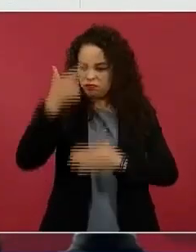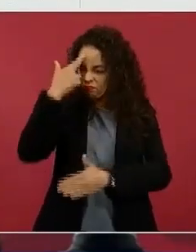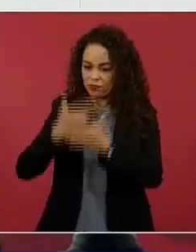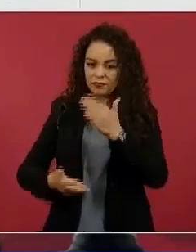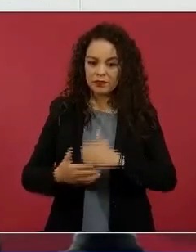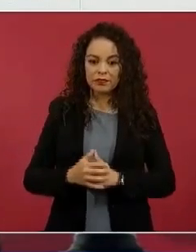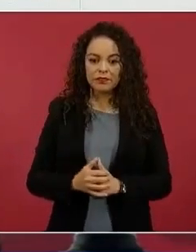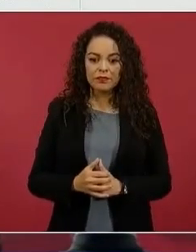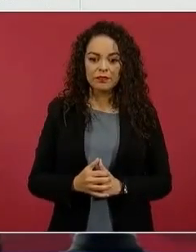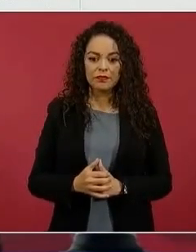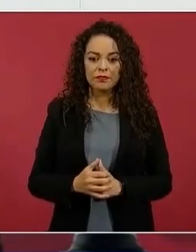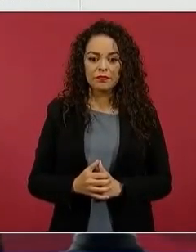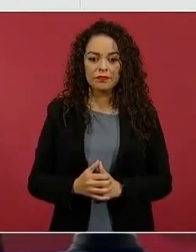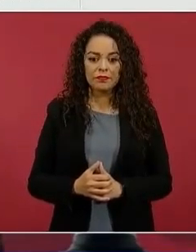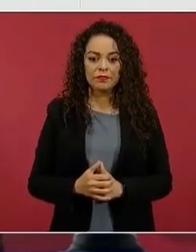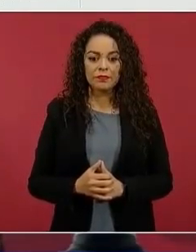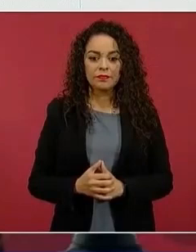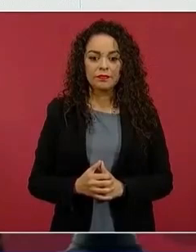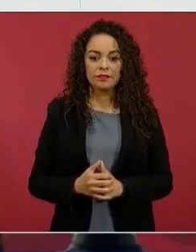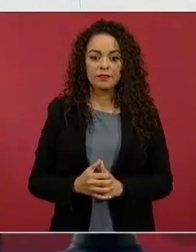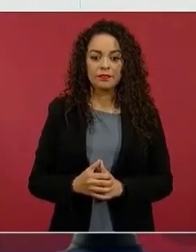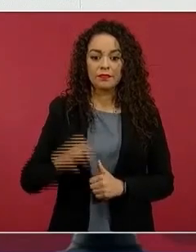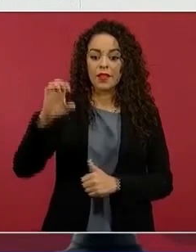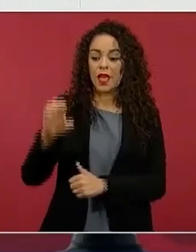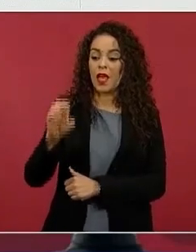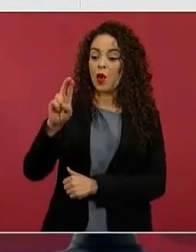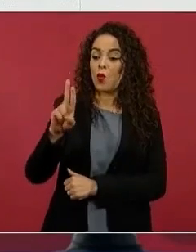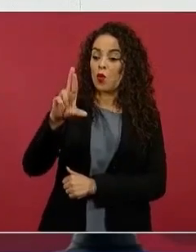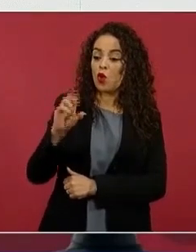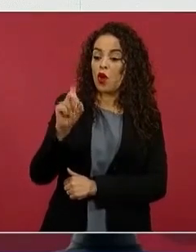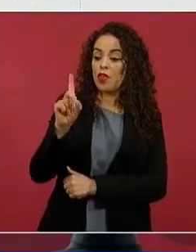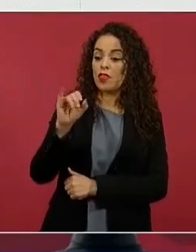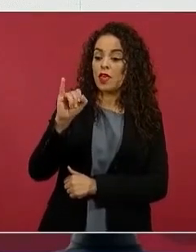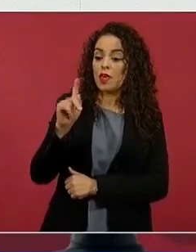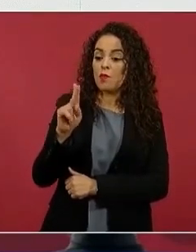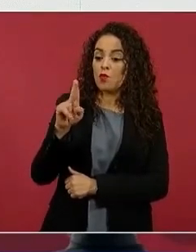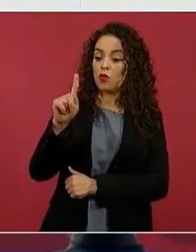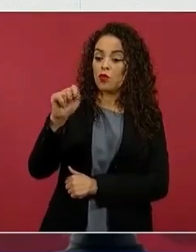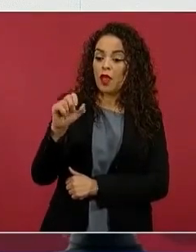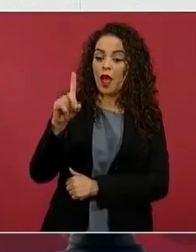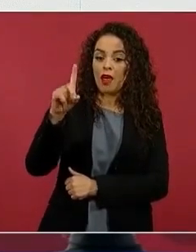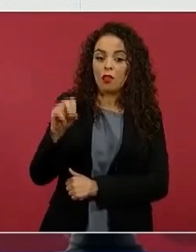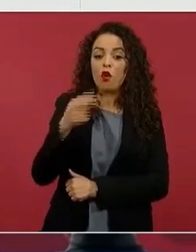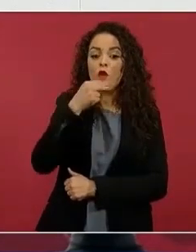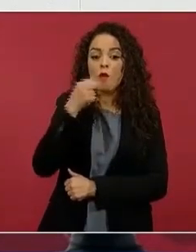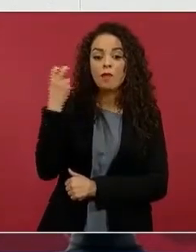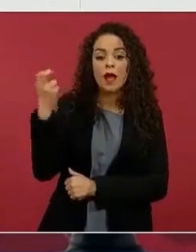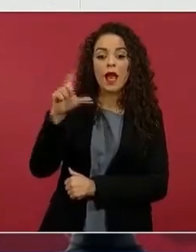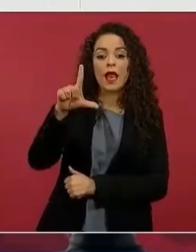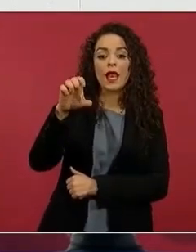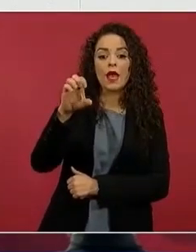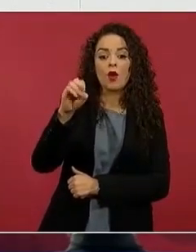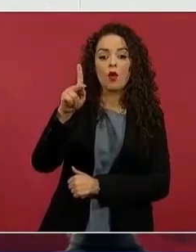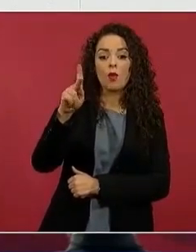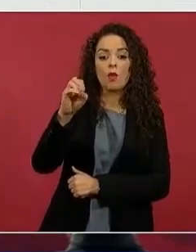Eurodiputado, es este señor, Leopoldo López.